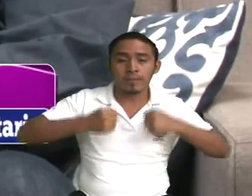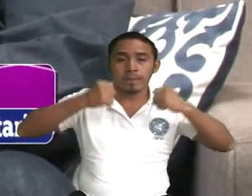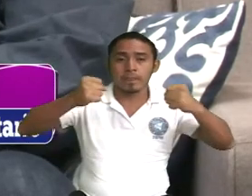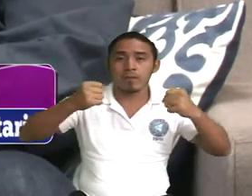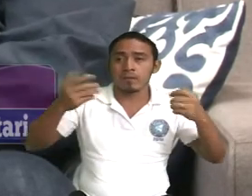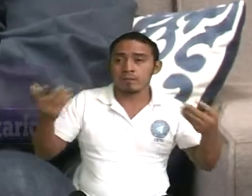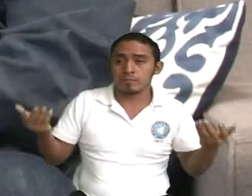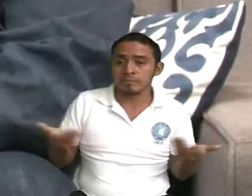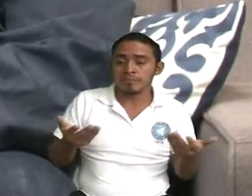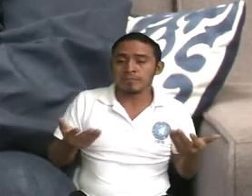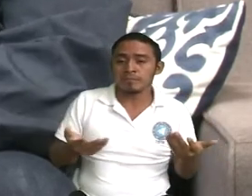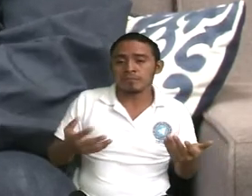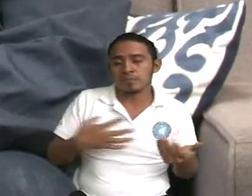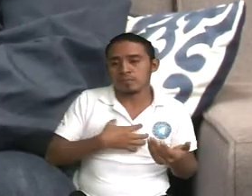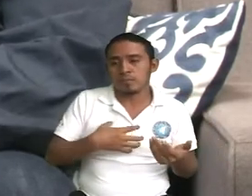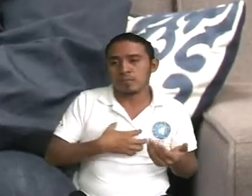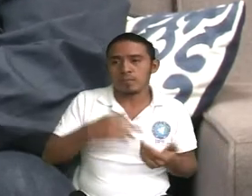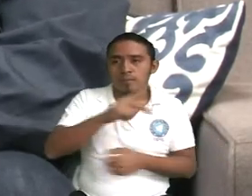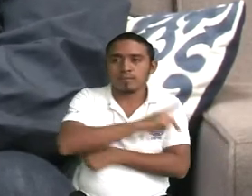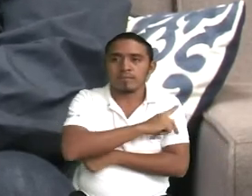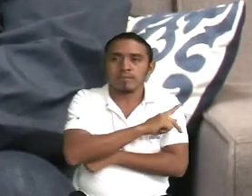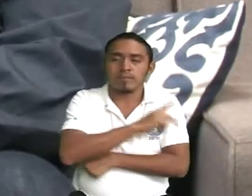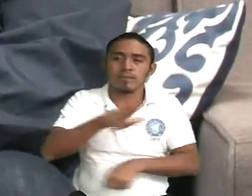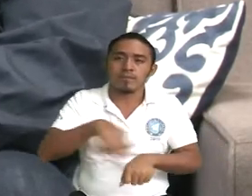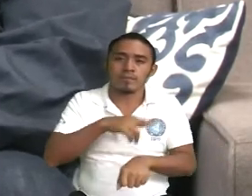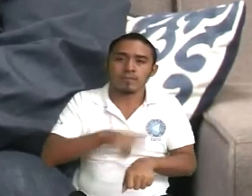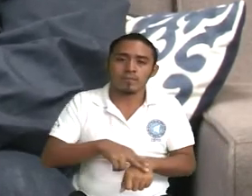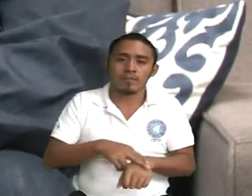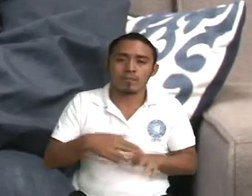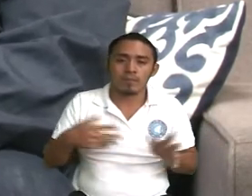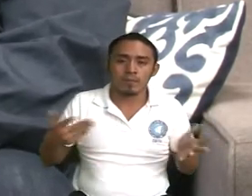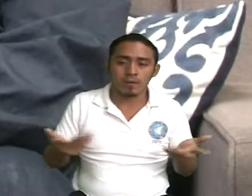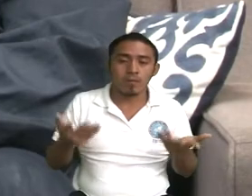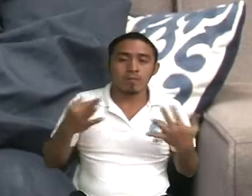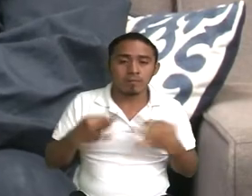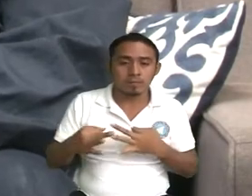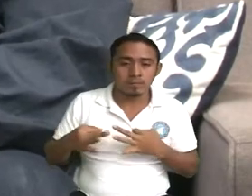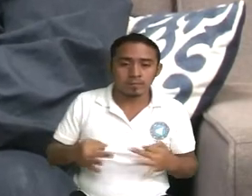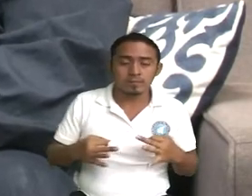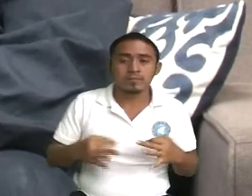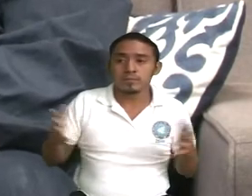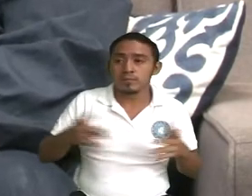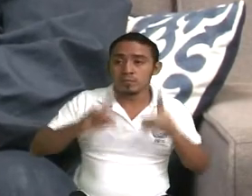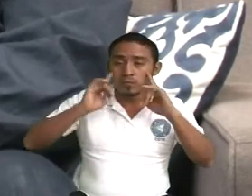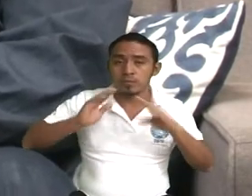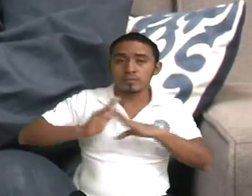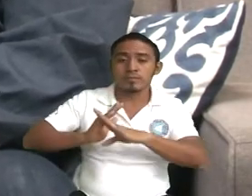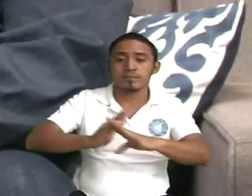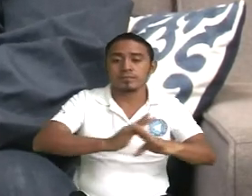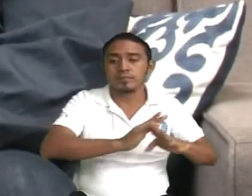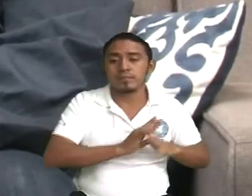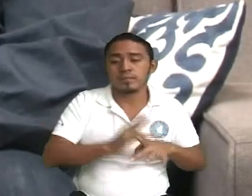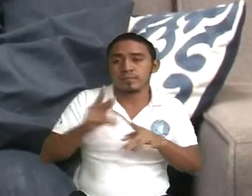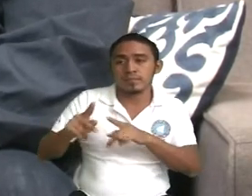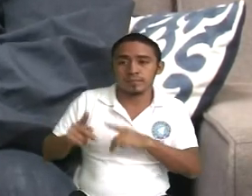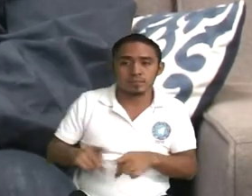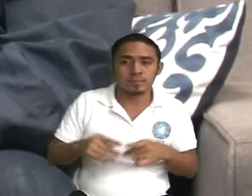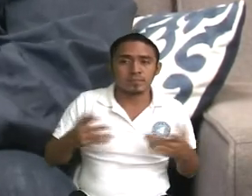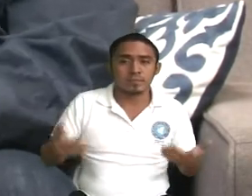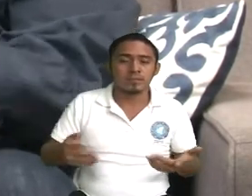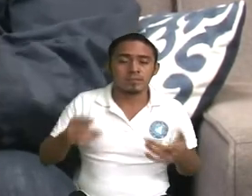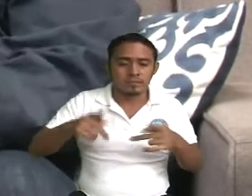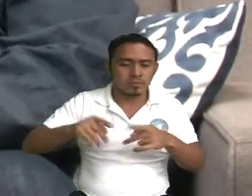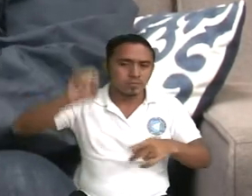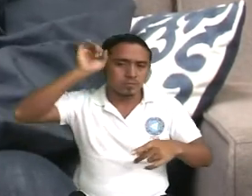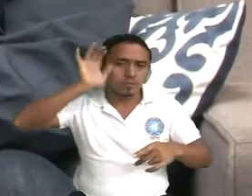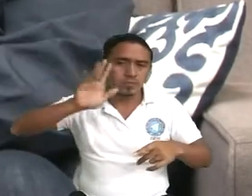¿verdad? De como es nuestra Policía Nacional, que siempre está brindando la seguridad a todos los turistas